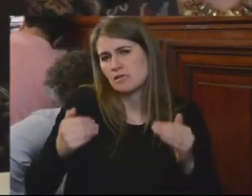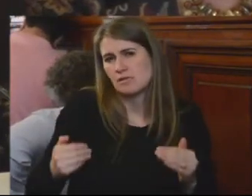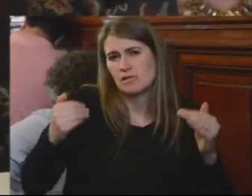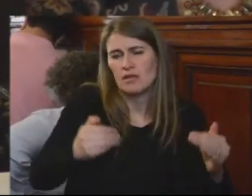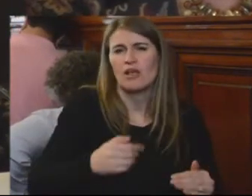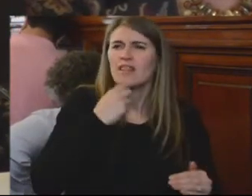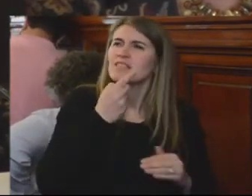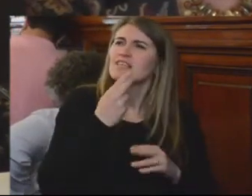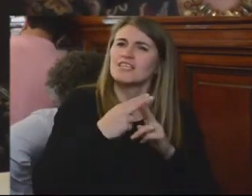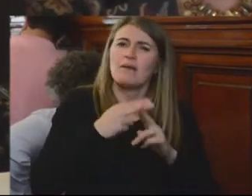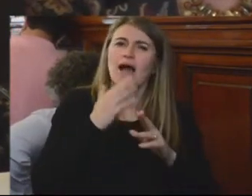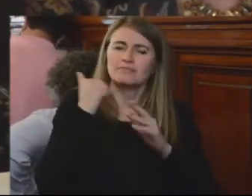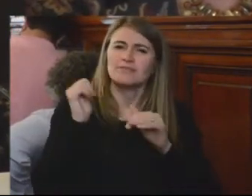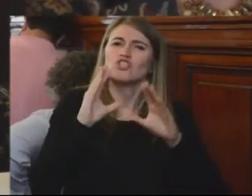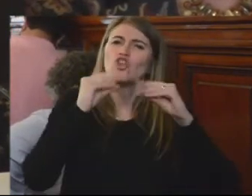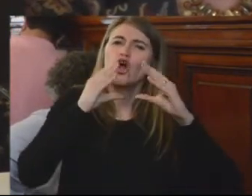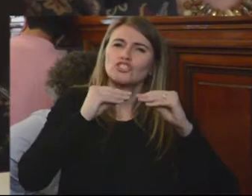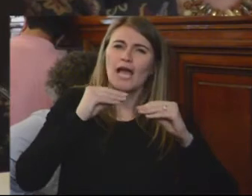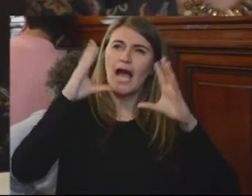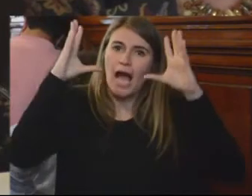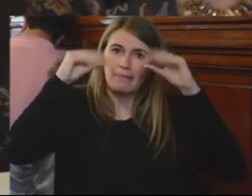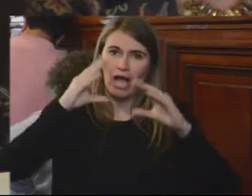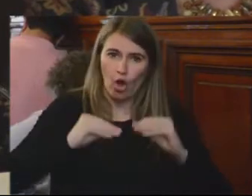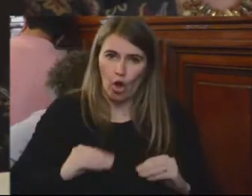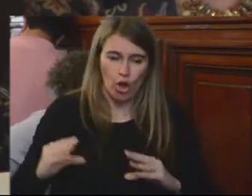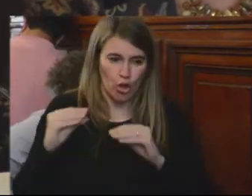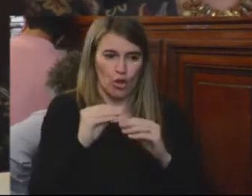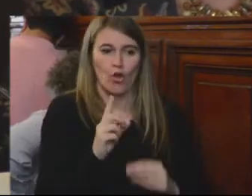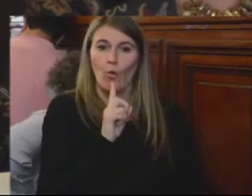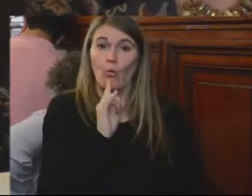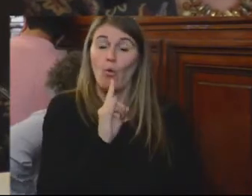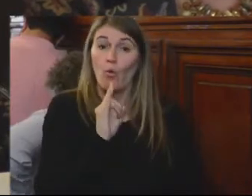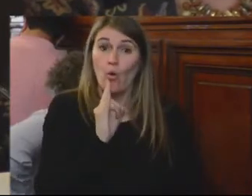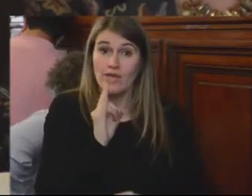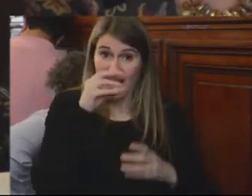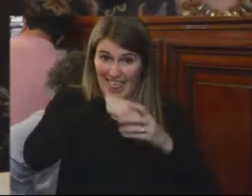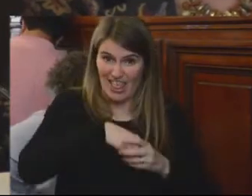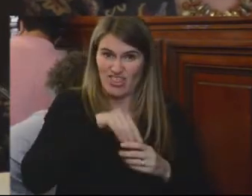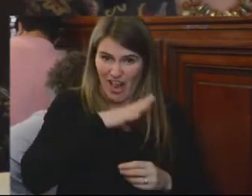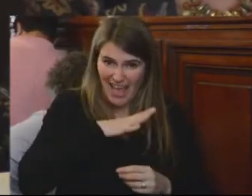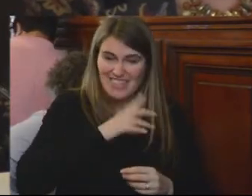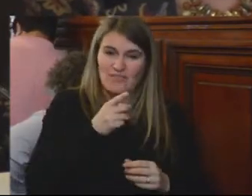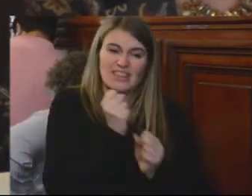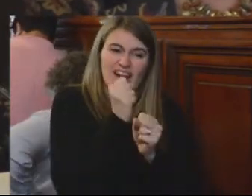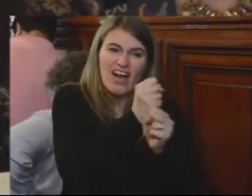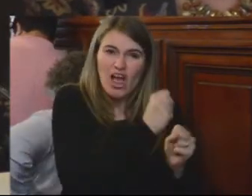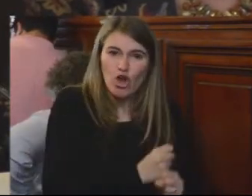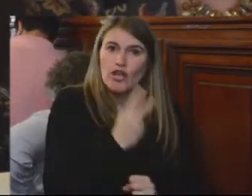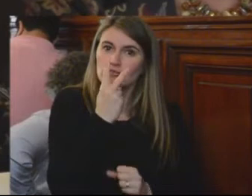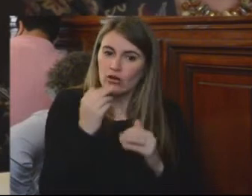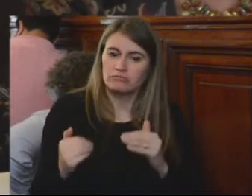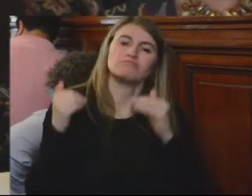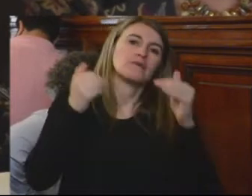del apagón en jujuy y el que se decía directivos de la empresa ford por el secuestro de sus trabajadores que fueron postergados en dos ocasiones